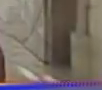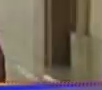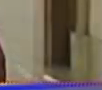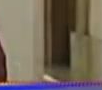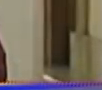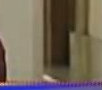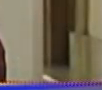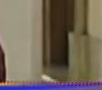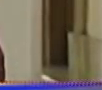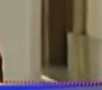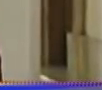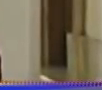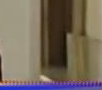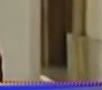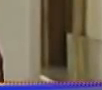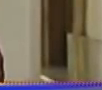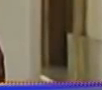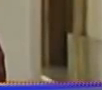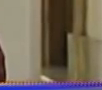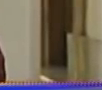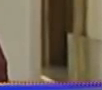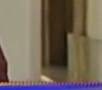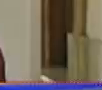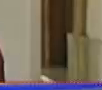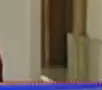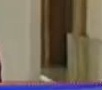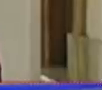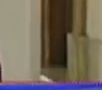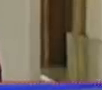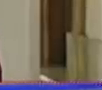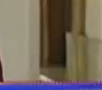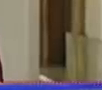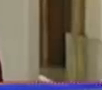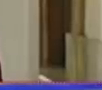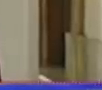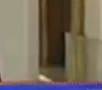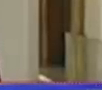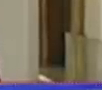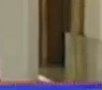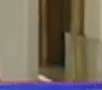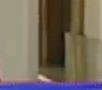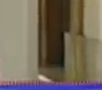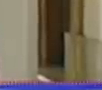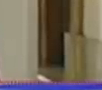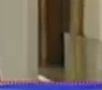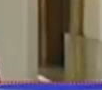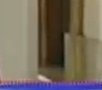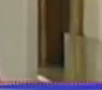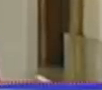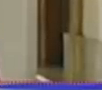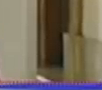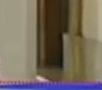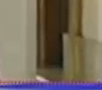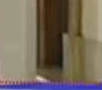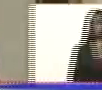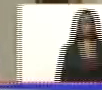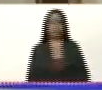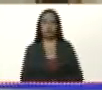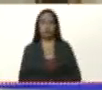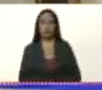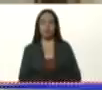Sucre, Amazonas, Carabobo, entre otros. Mi saludo a todo el país.